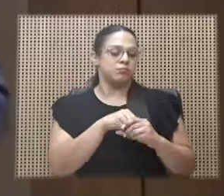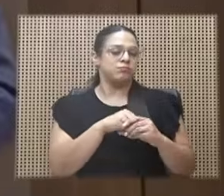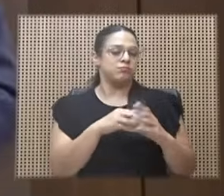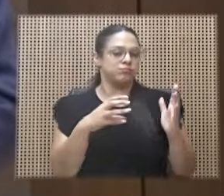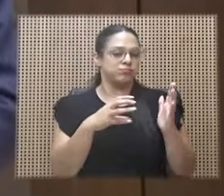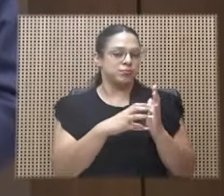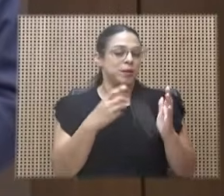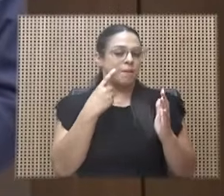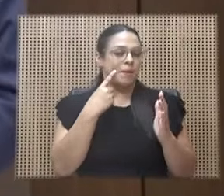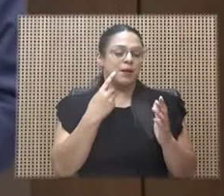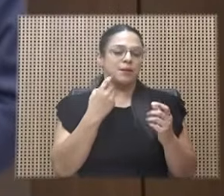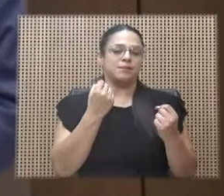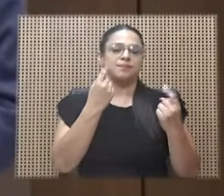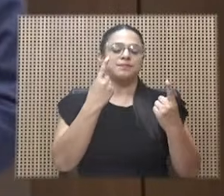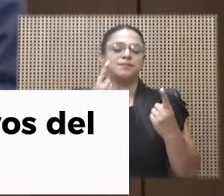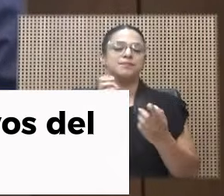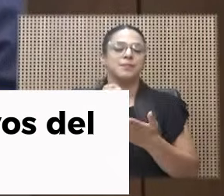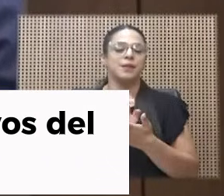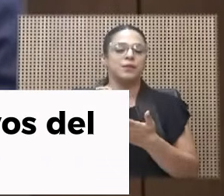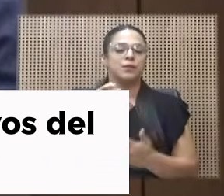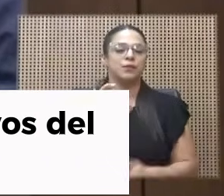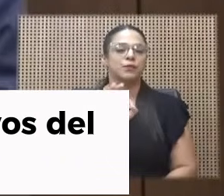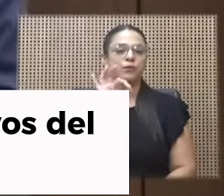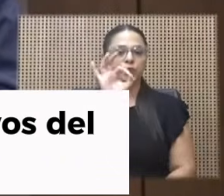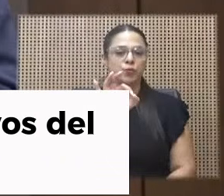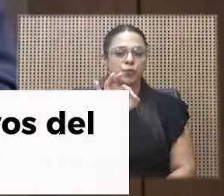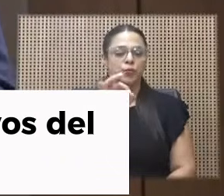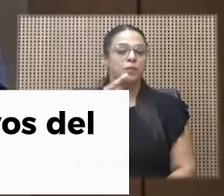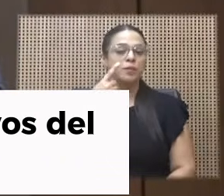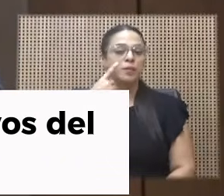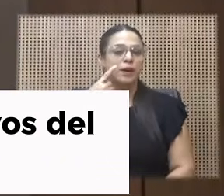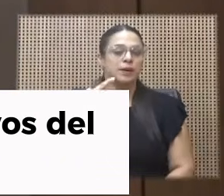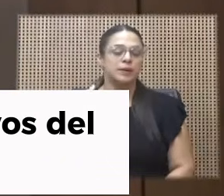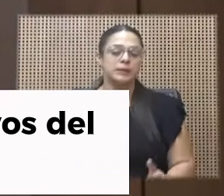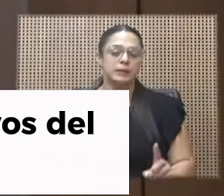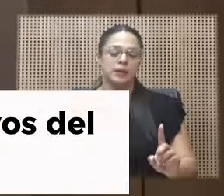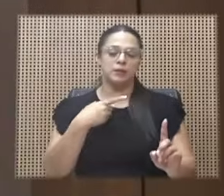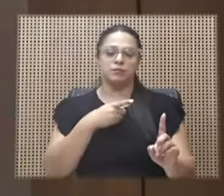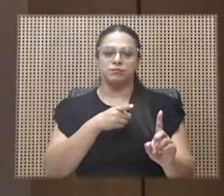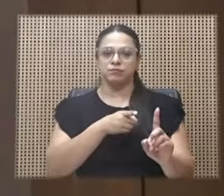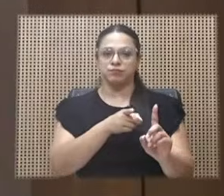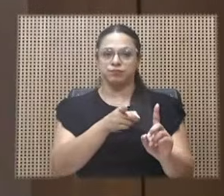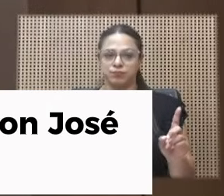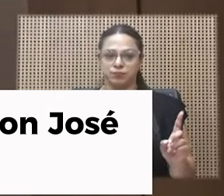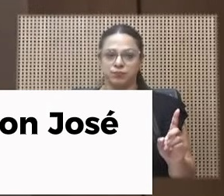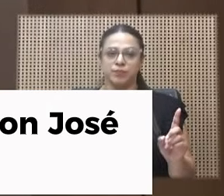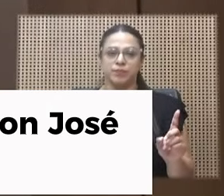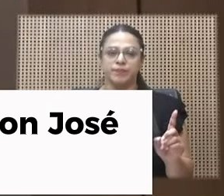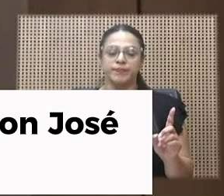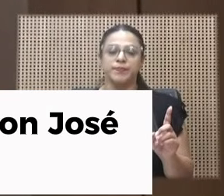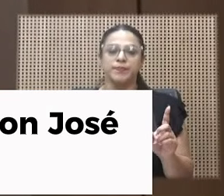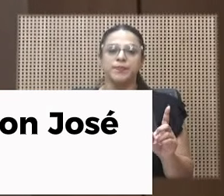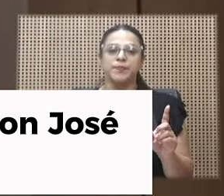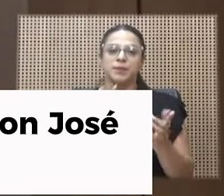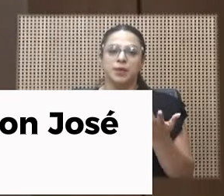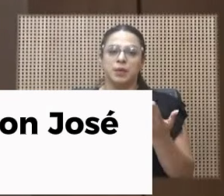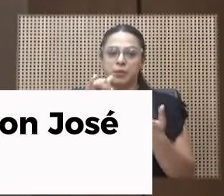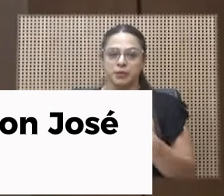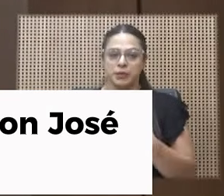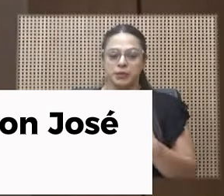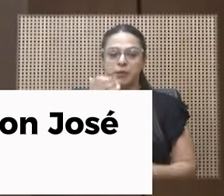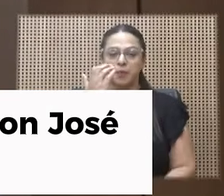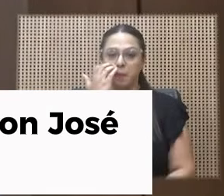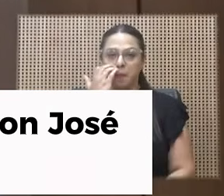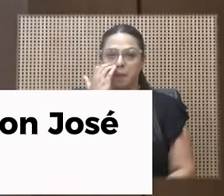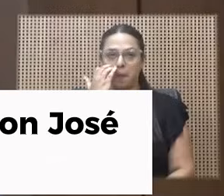en el futuro algunas desviaciones de los verdaderos objetivos del proyecto. Voy a iniciar con un tema